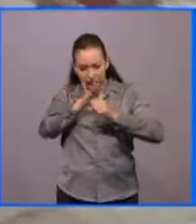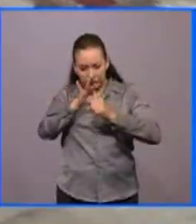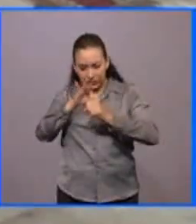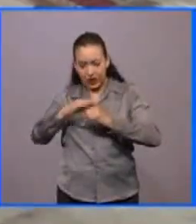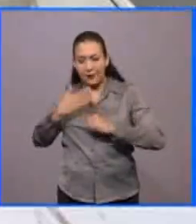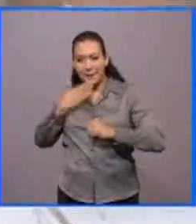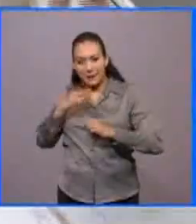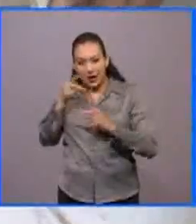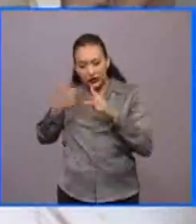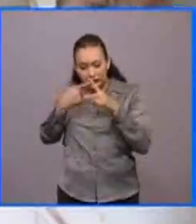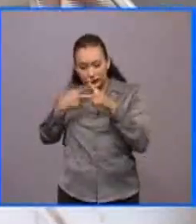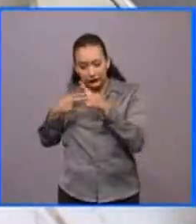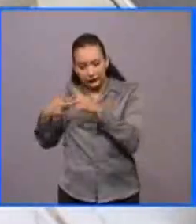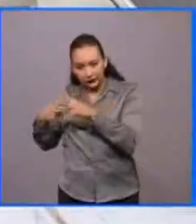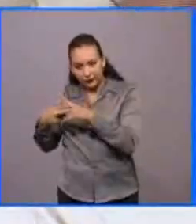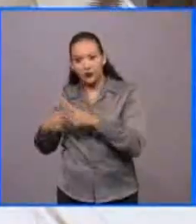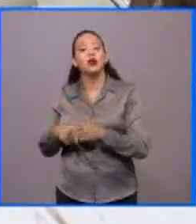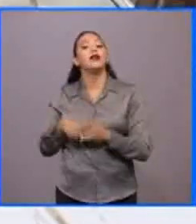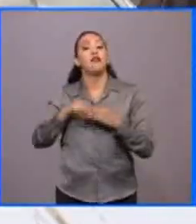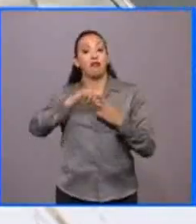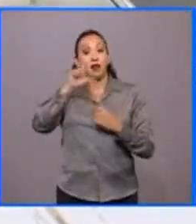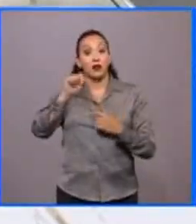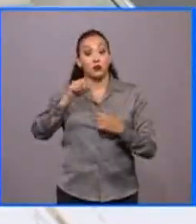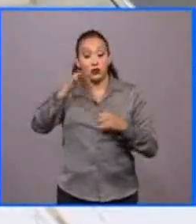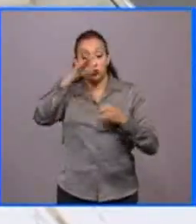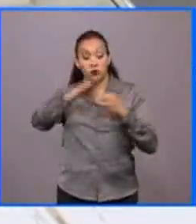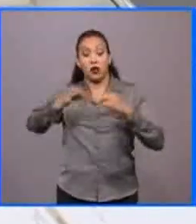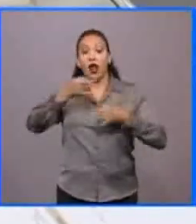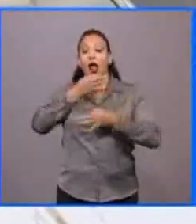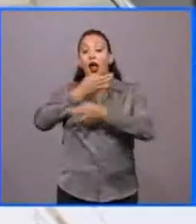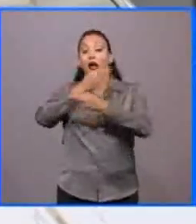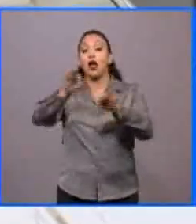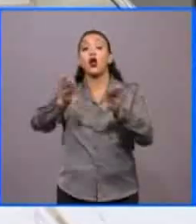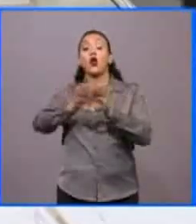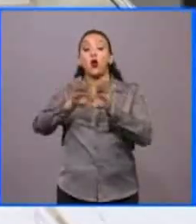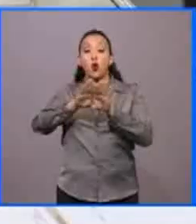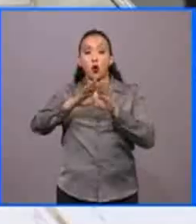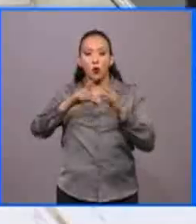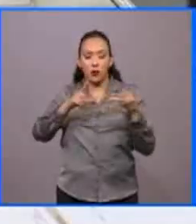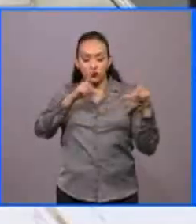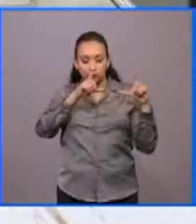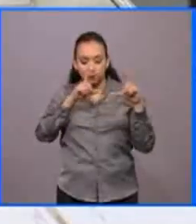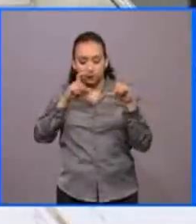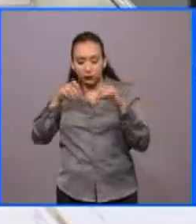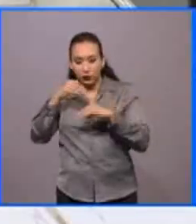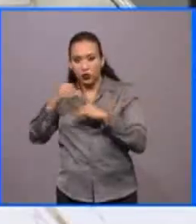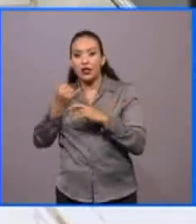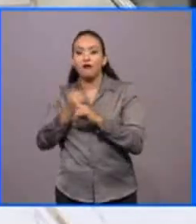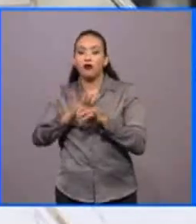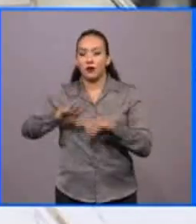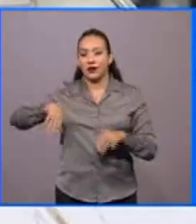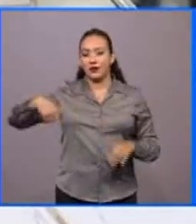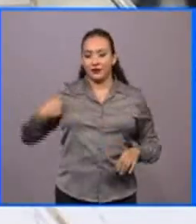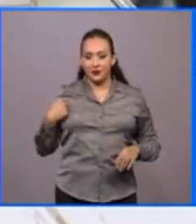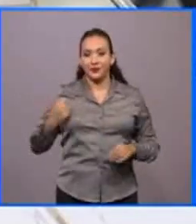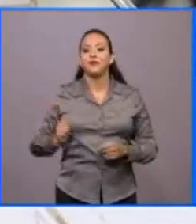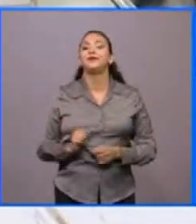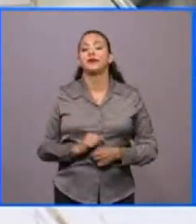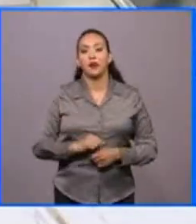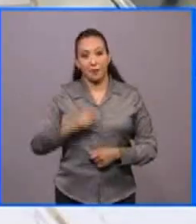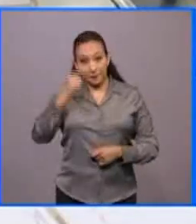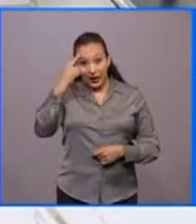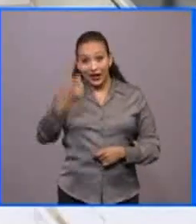en el sistema de cómputos, confirmarán la información mediante una captura doble y guardarán los resultados. Para asegurar